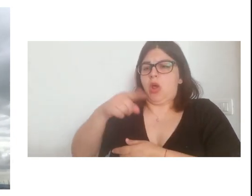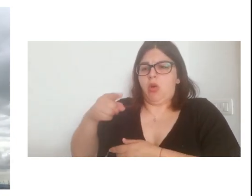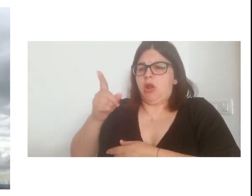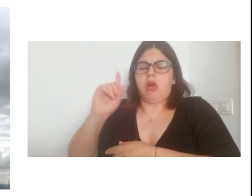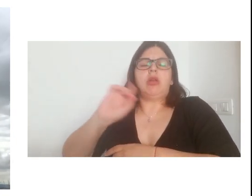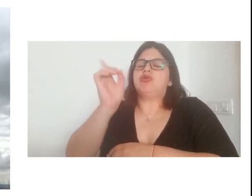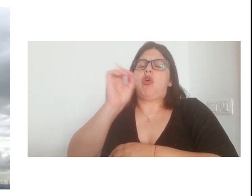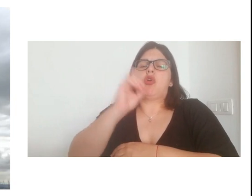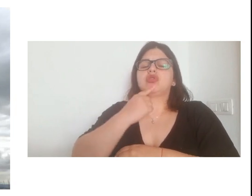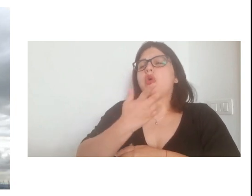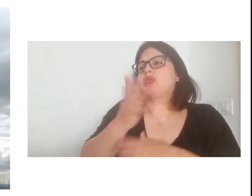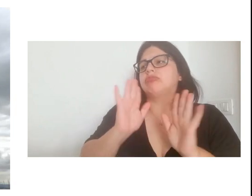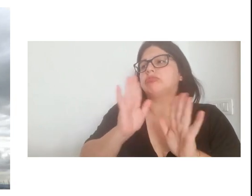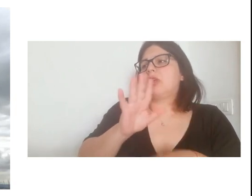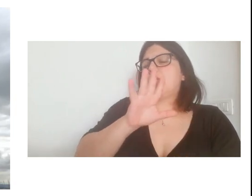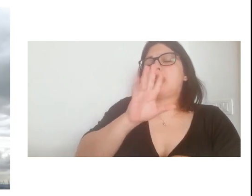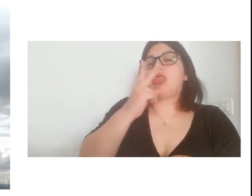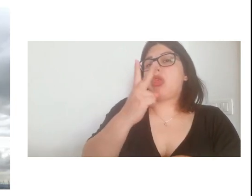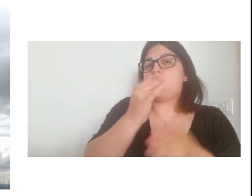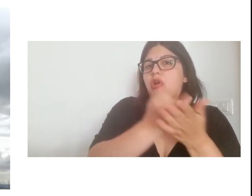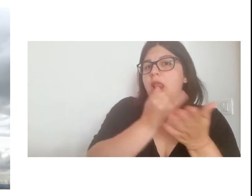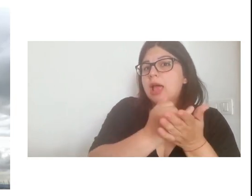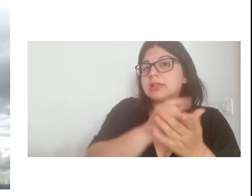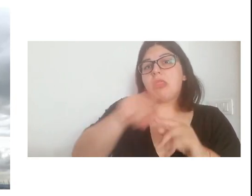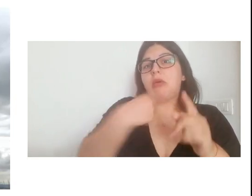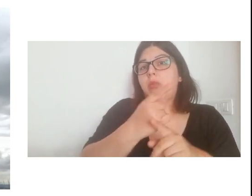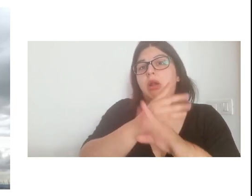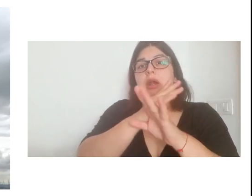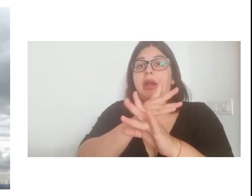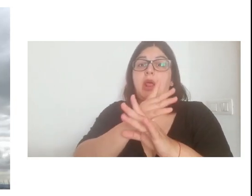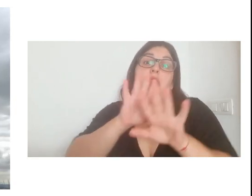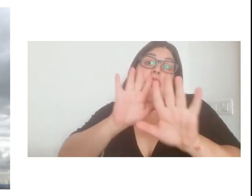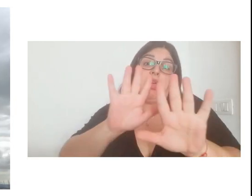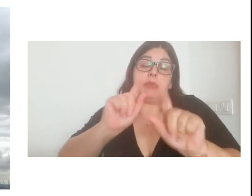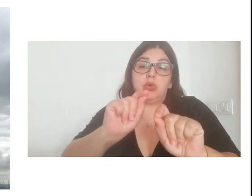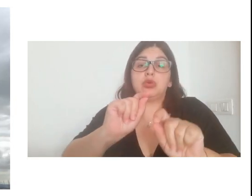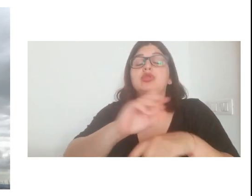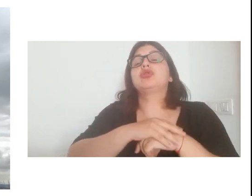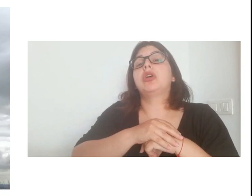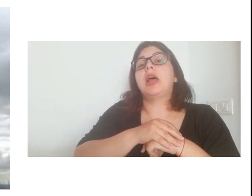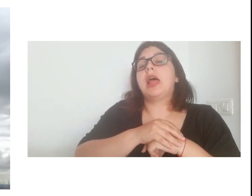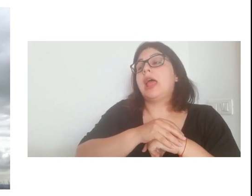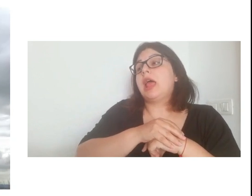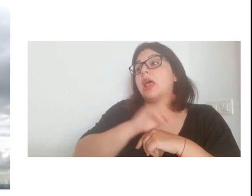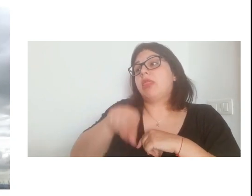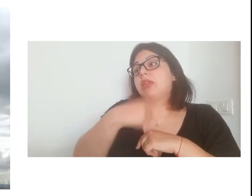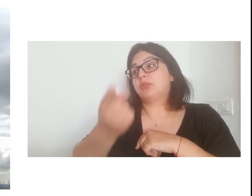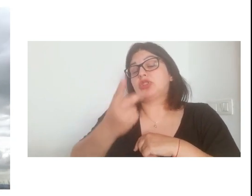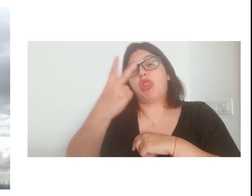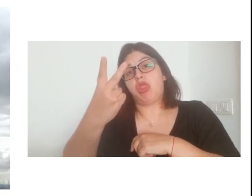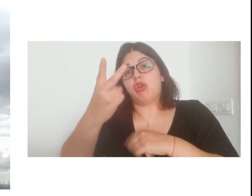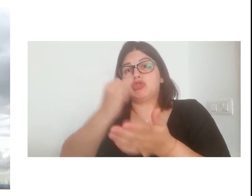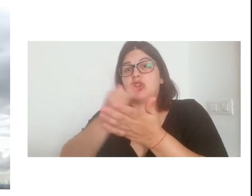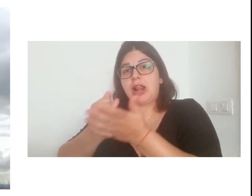primaria, 50 minutos, non, son dúas clases, hai un pequeno de recreo de 10-15 minutos, máis ou menos. Outras